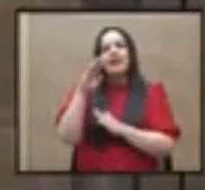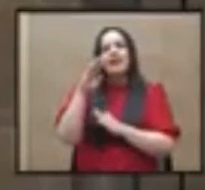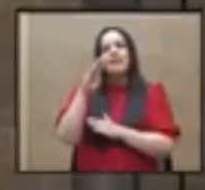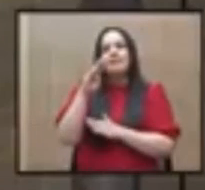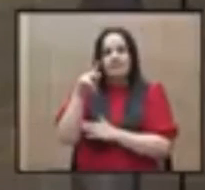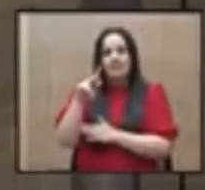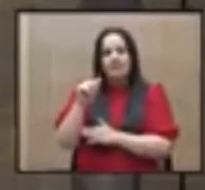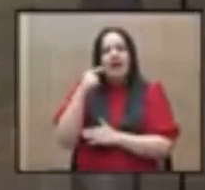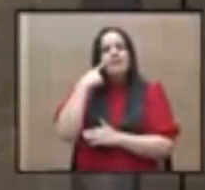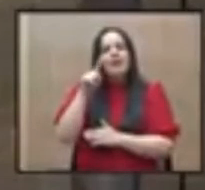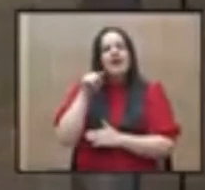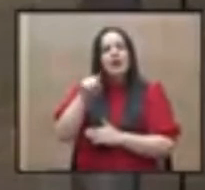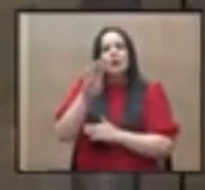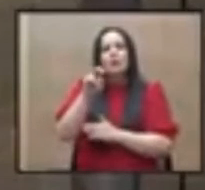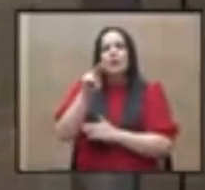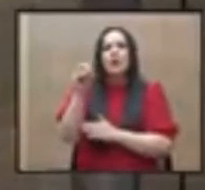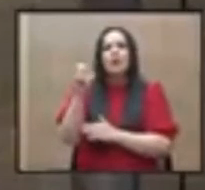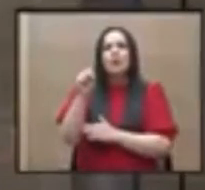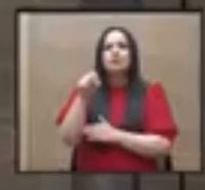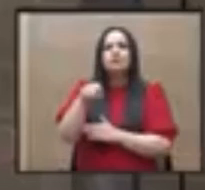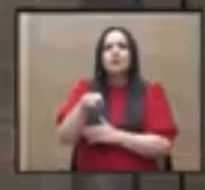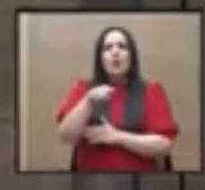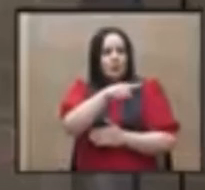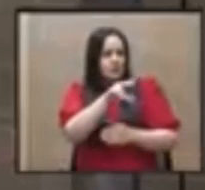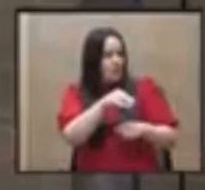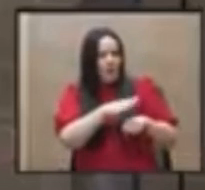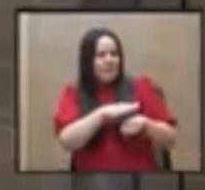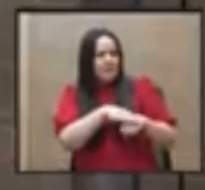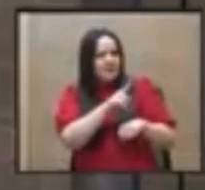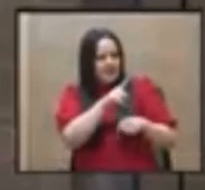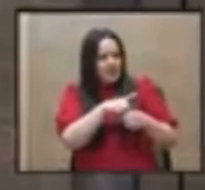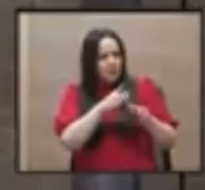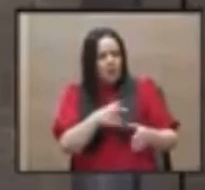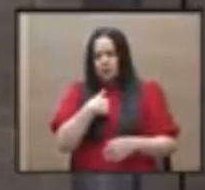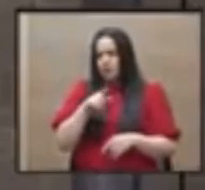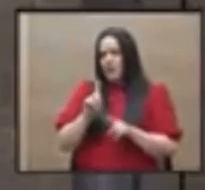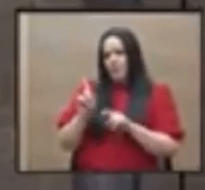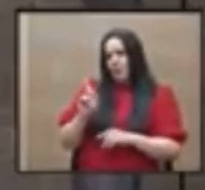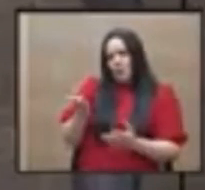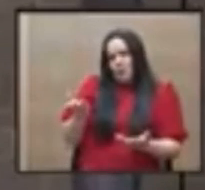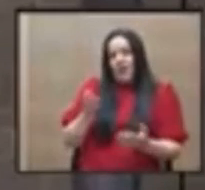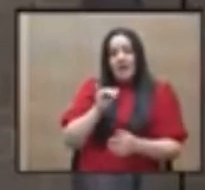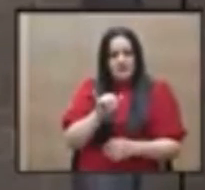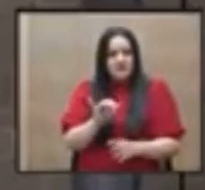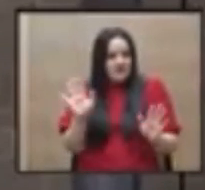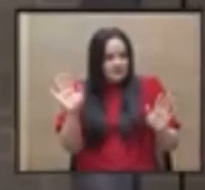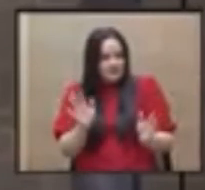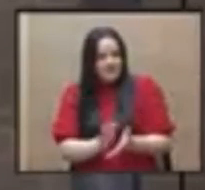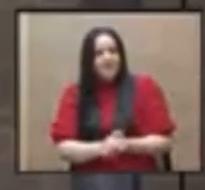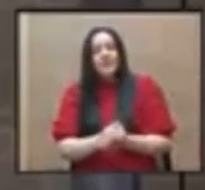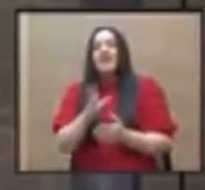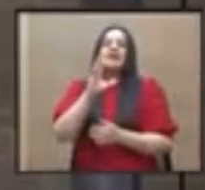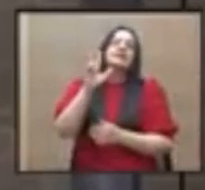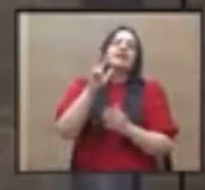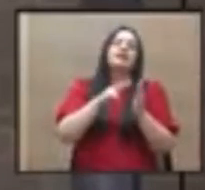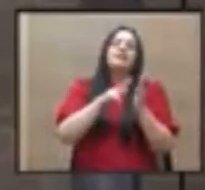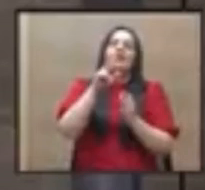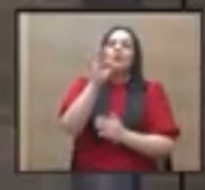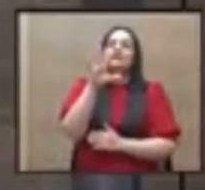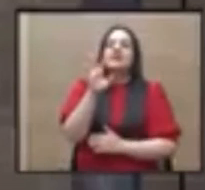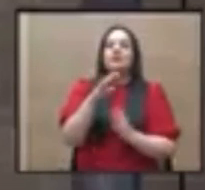comunitarios. ¿Se no va a permitir, verdad, diputado? Yo tampoco. Así es. Se recorta 3.900 millones en el MEP